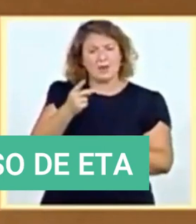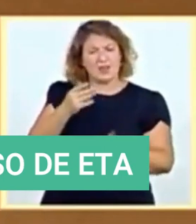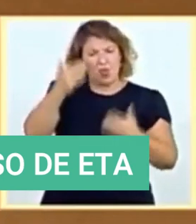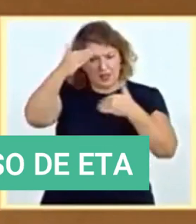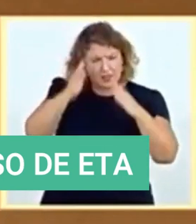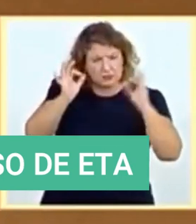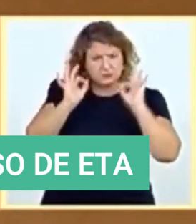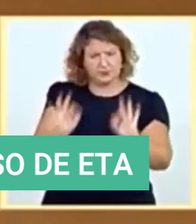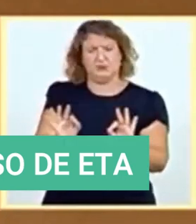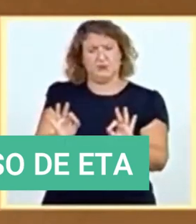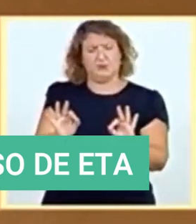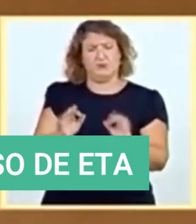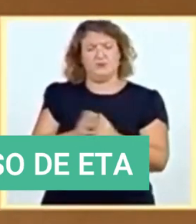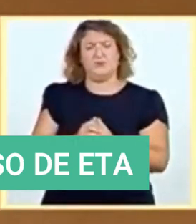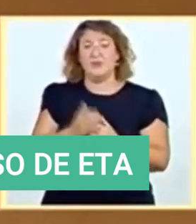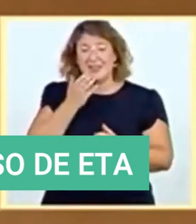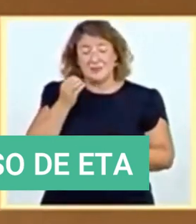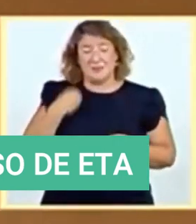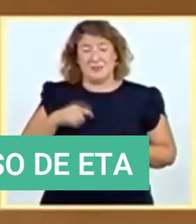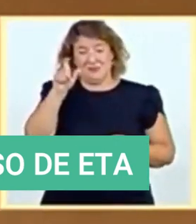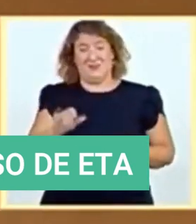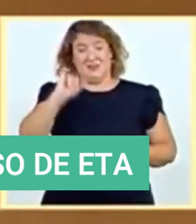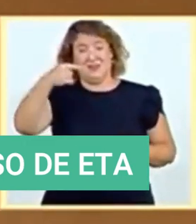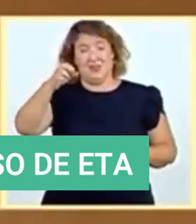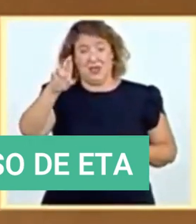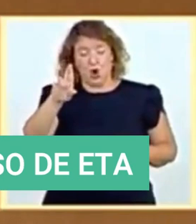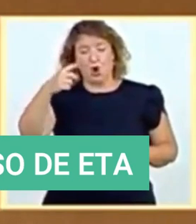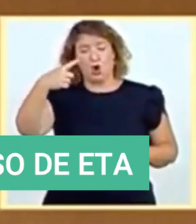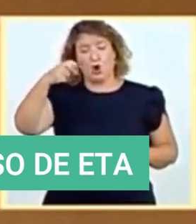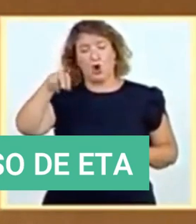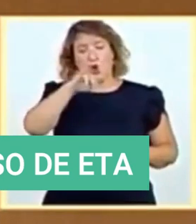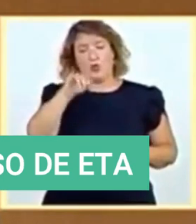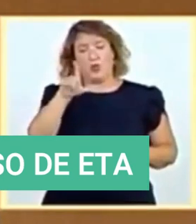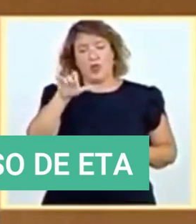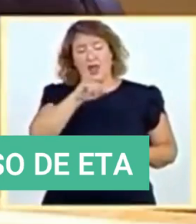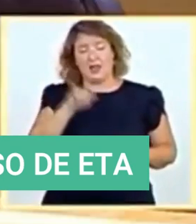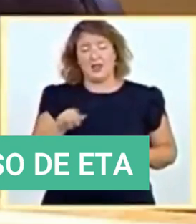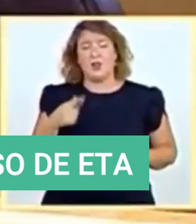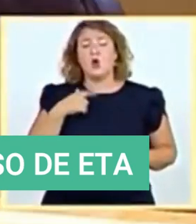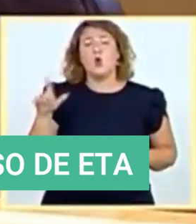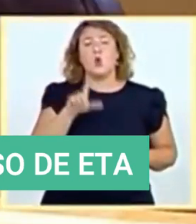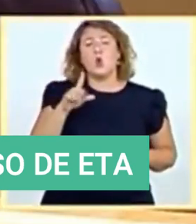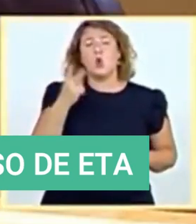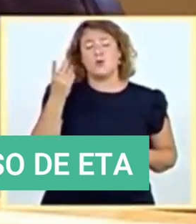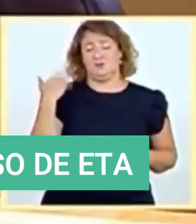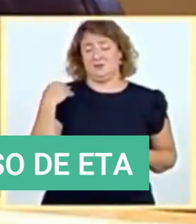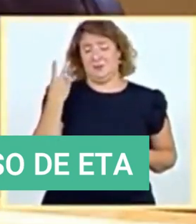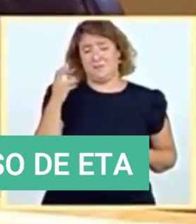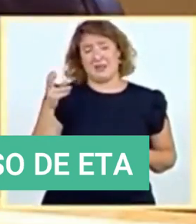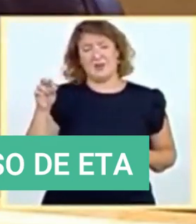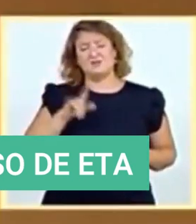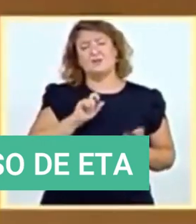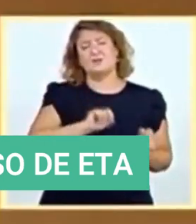apellidos. El caso concreto de Igor González fue un ejemplo de ello. Se le trasladó en julio del año 2020, como usted sabe, al